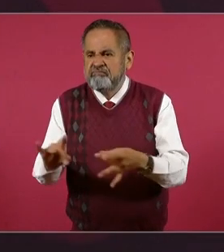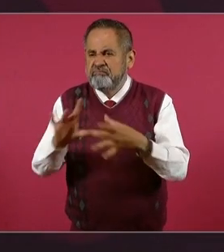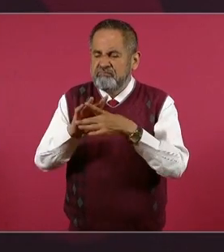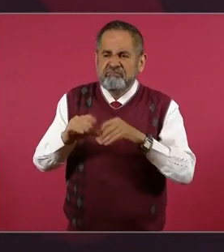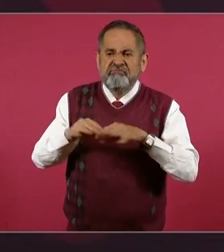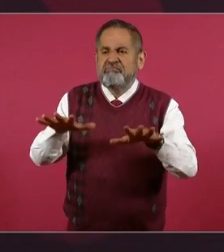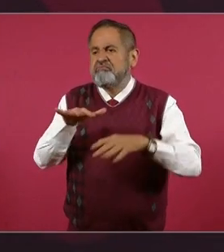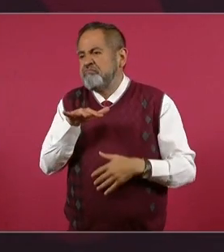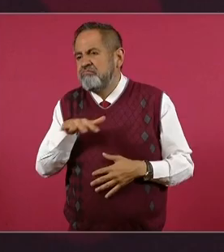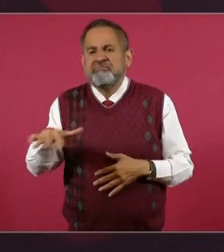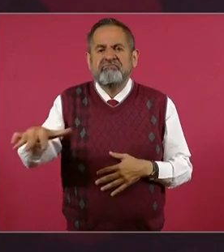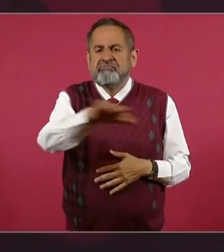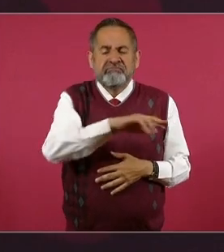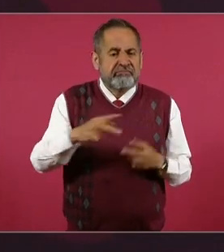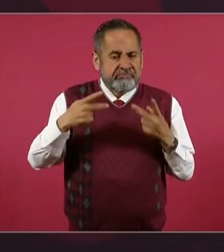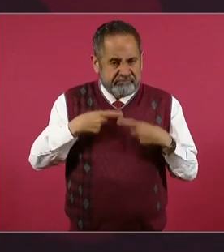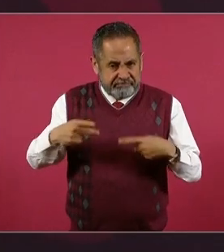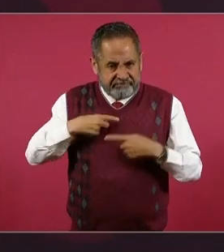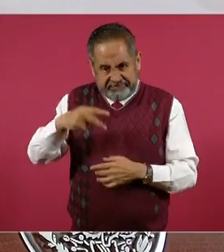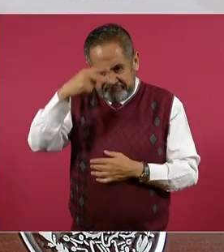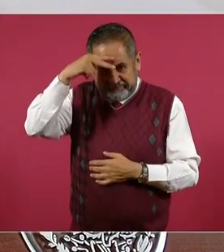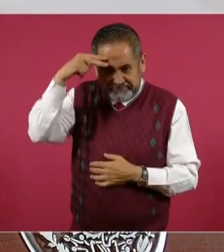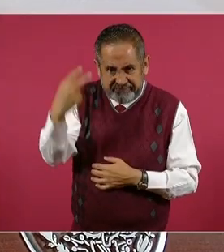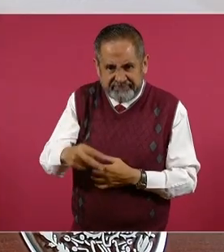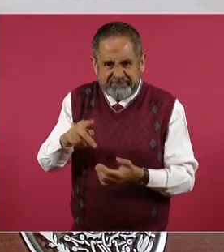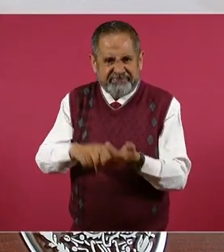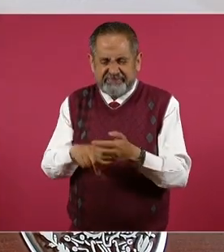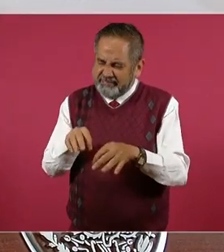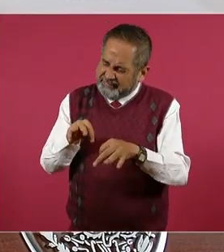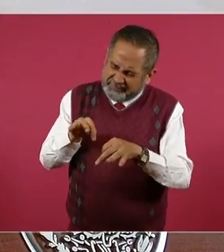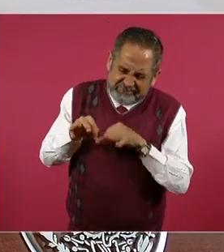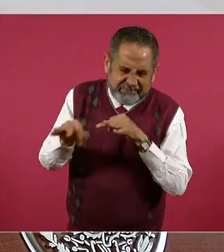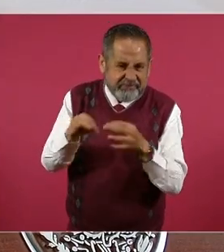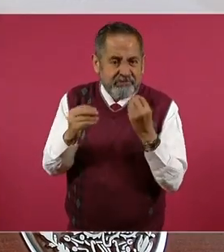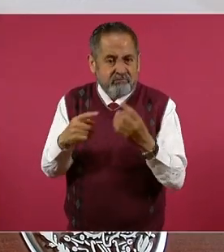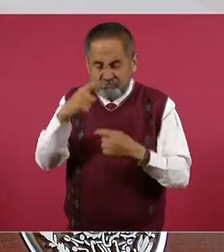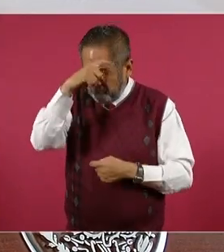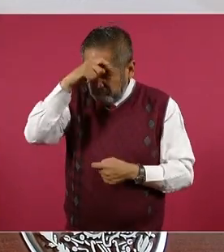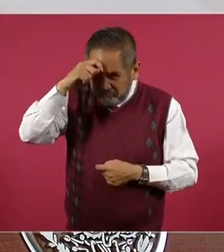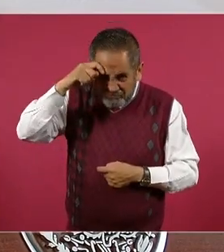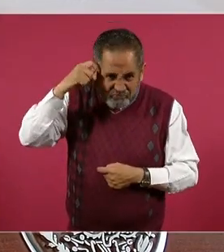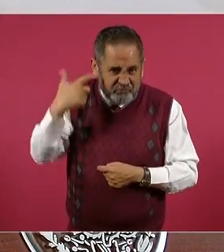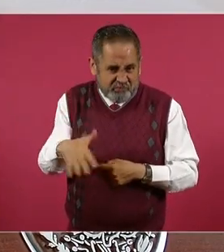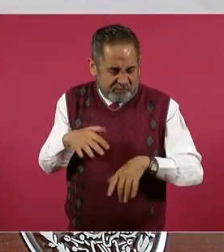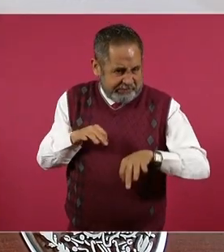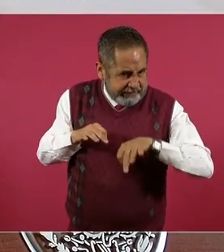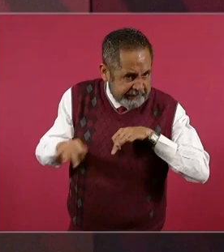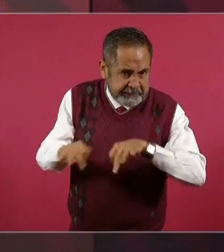de que el pueblo de México es de los pueblos más trabajadores del mundo,